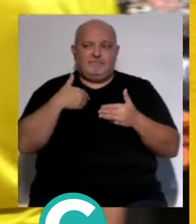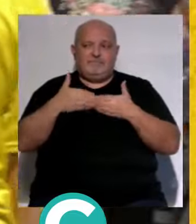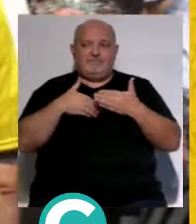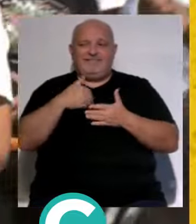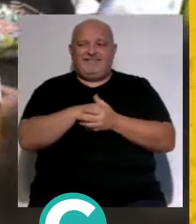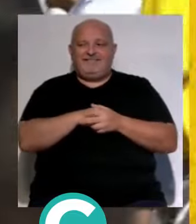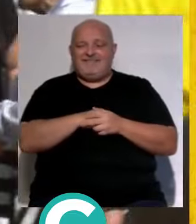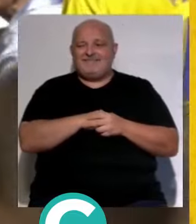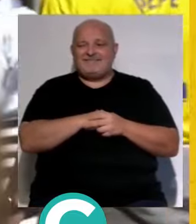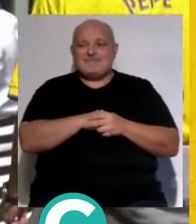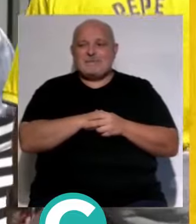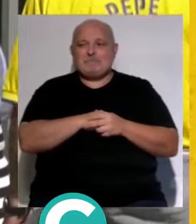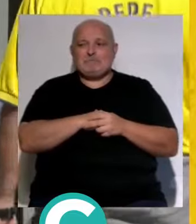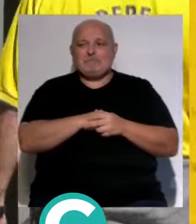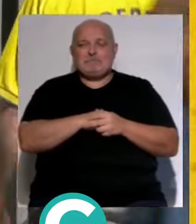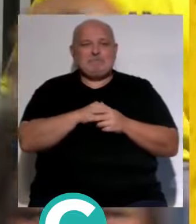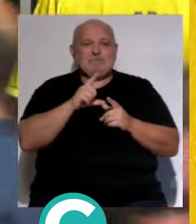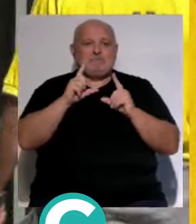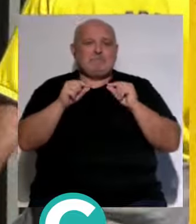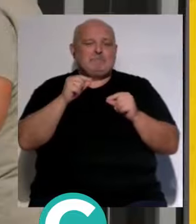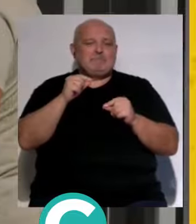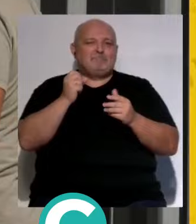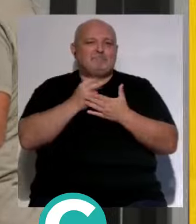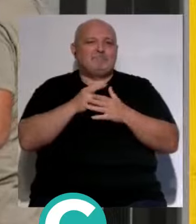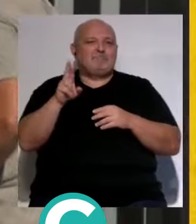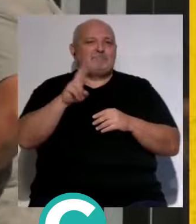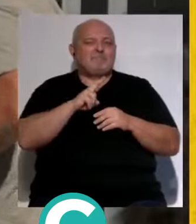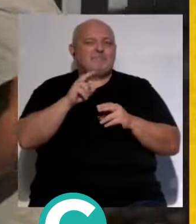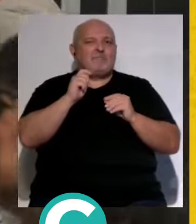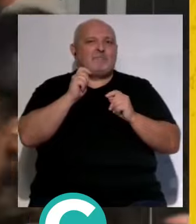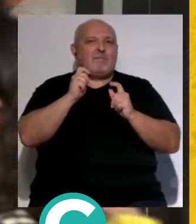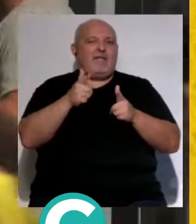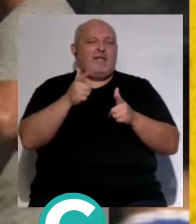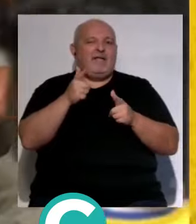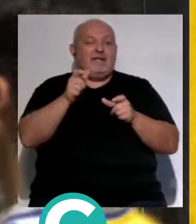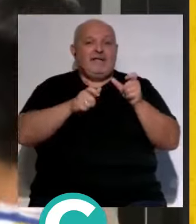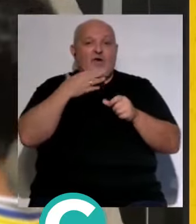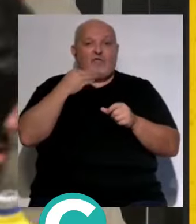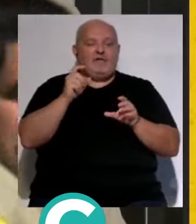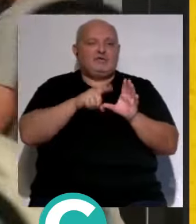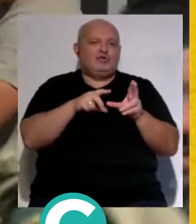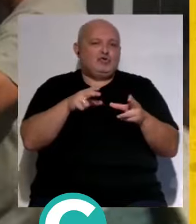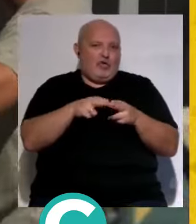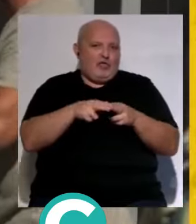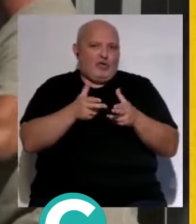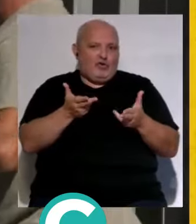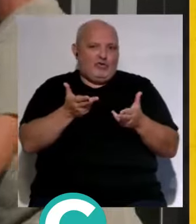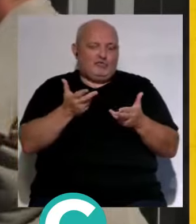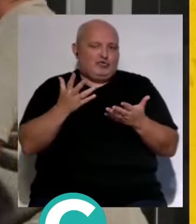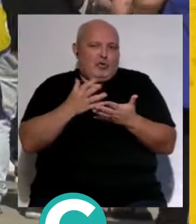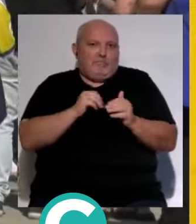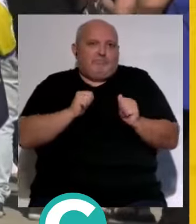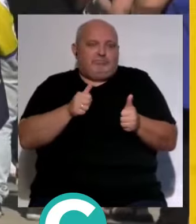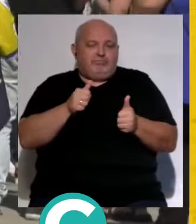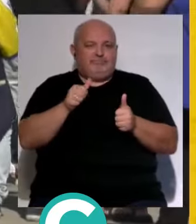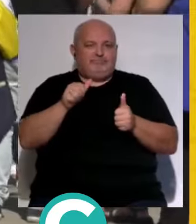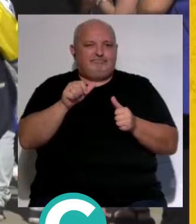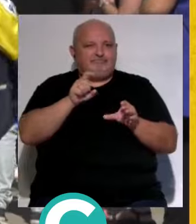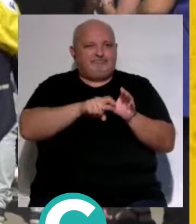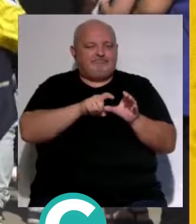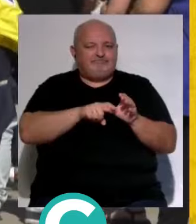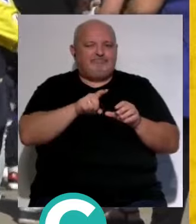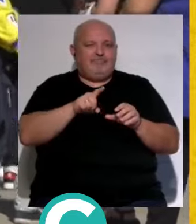gente. Y los que se van, tú tienes que recuperar y tienes que llevar que los chavales se hagan socios. Todos hemos empezado yendo al